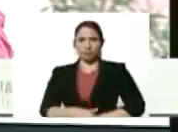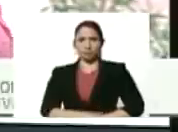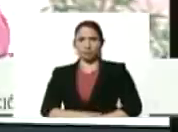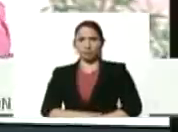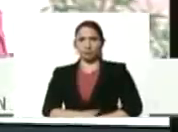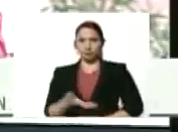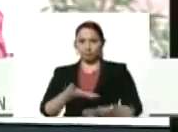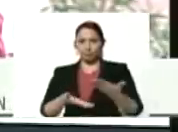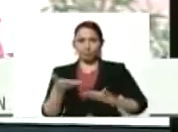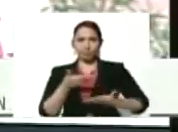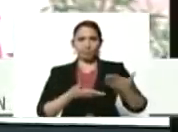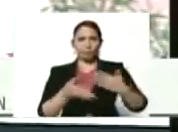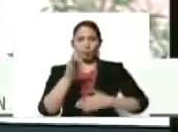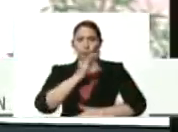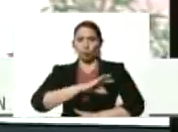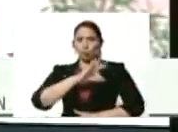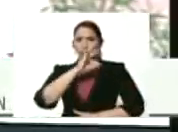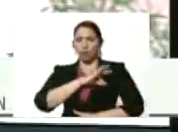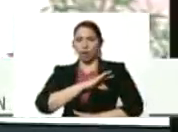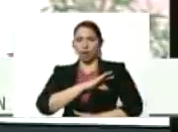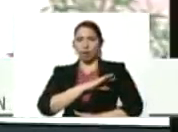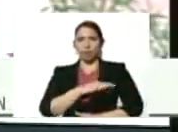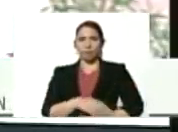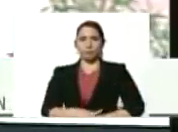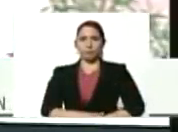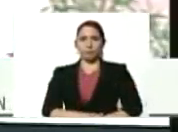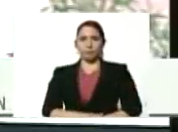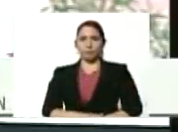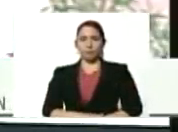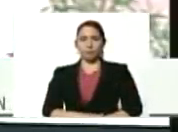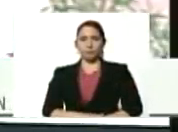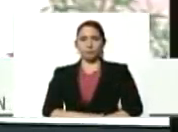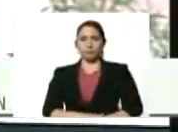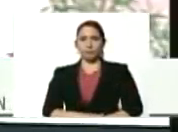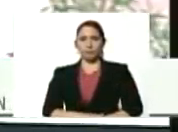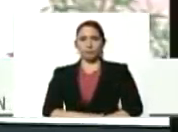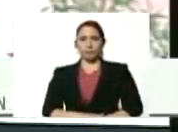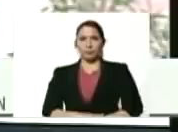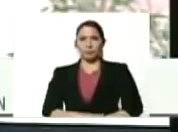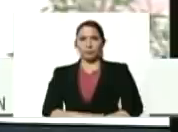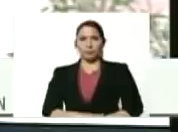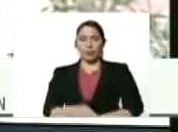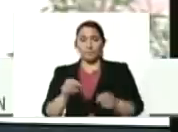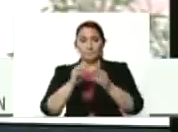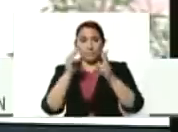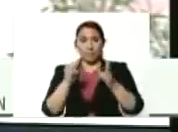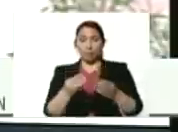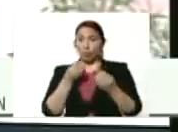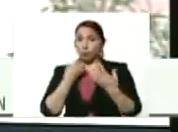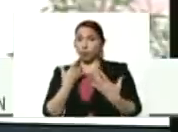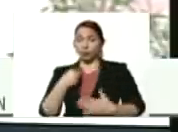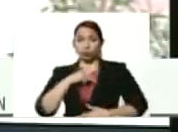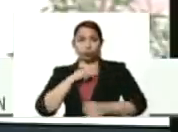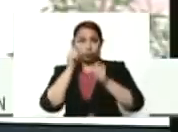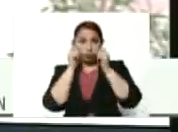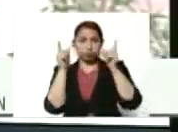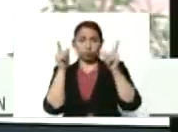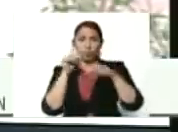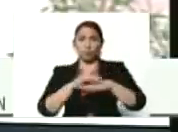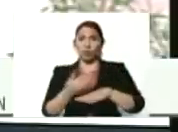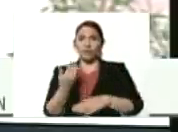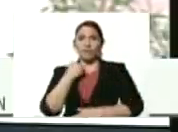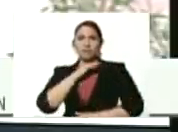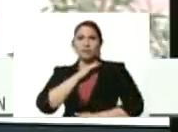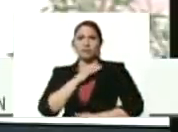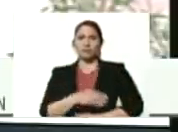colectiva, social. Y es un método que, bueno, descubrimos, porque la